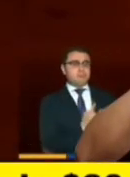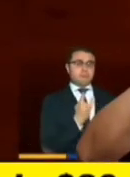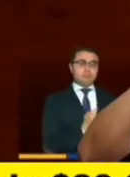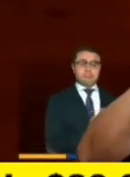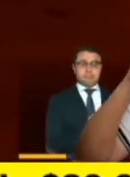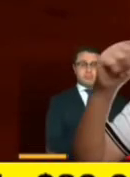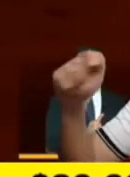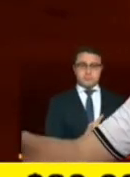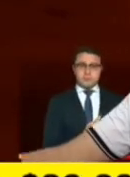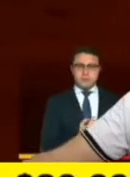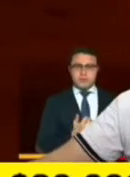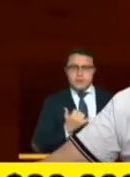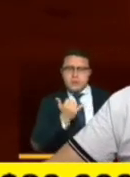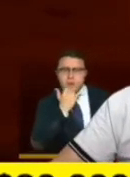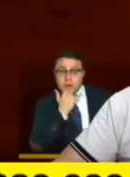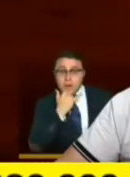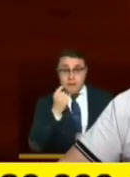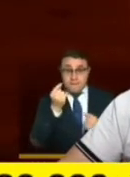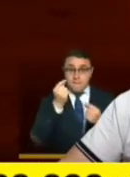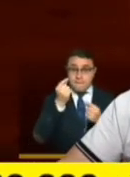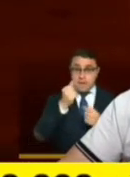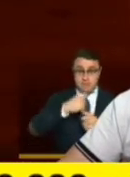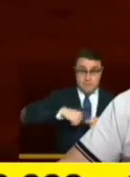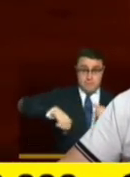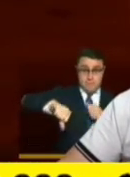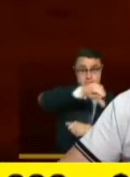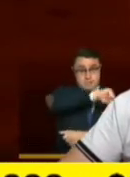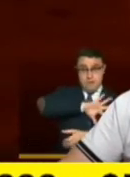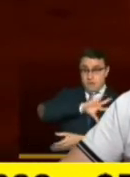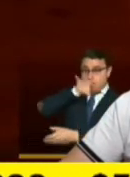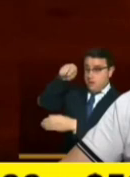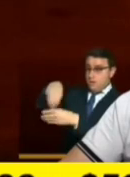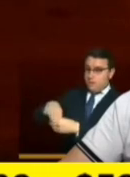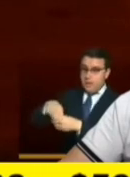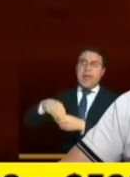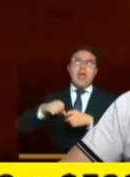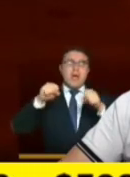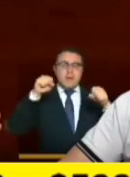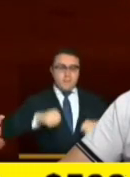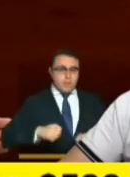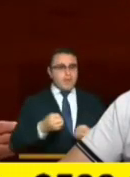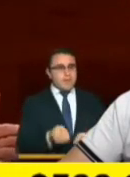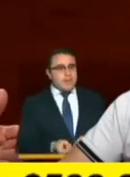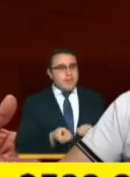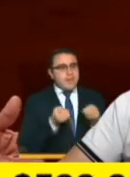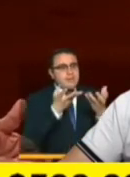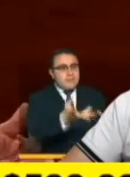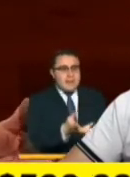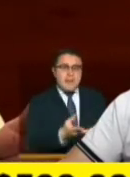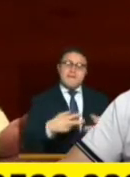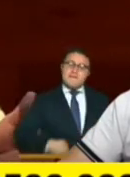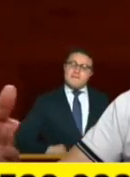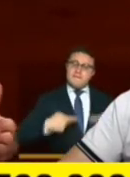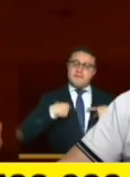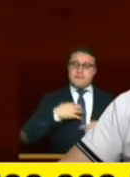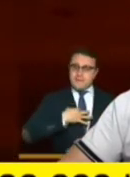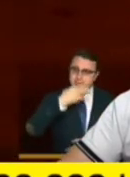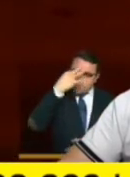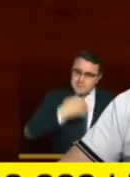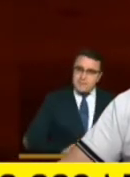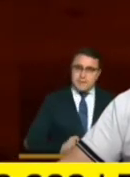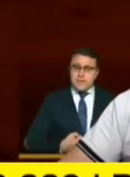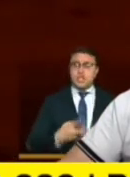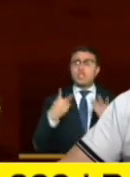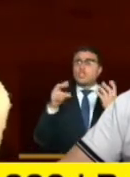Entonces esa liberación de recursos va a pagarle un bono pensional digno, no de 80 mil ni de 70 mil